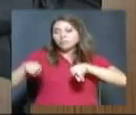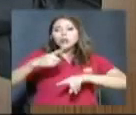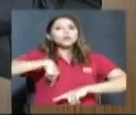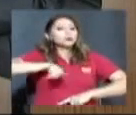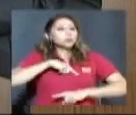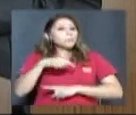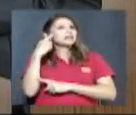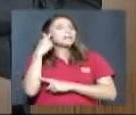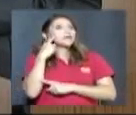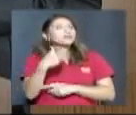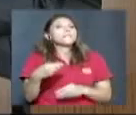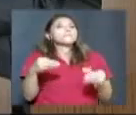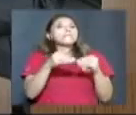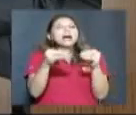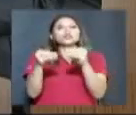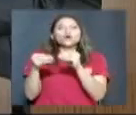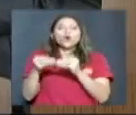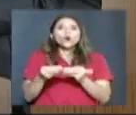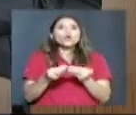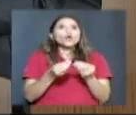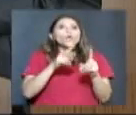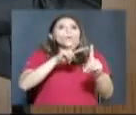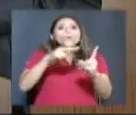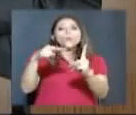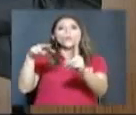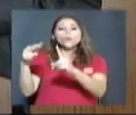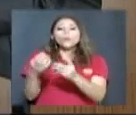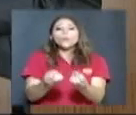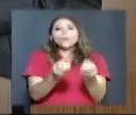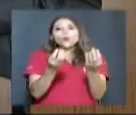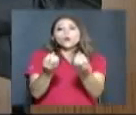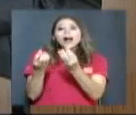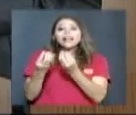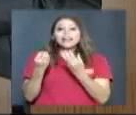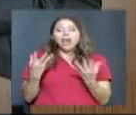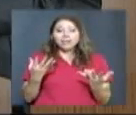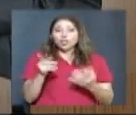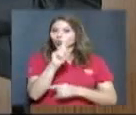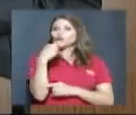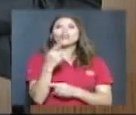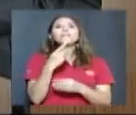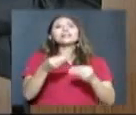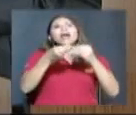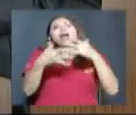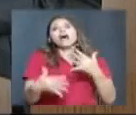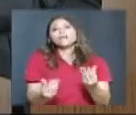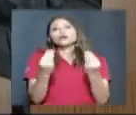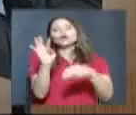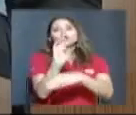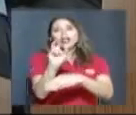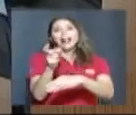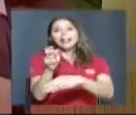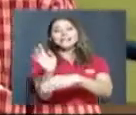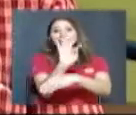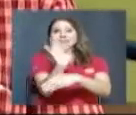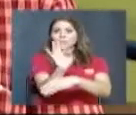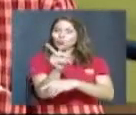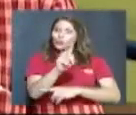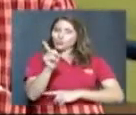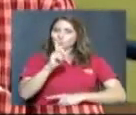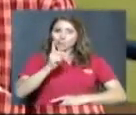una mayor pluralidad también, ¿verdad? No solamente un montón de canales más, sino múltiples expresiones que reflejen la realidad social diversa